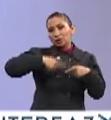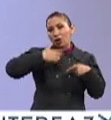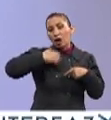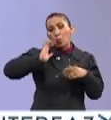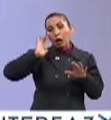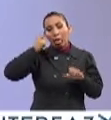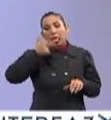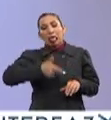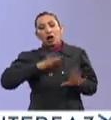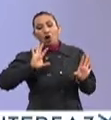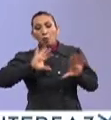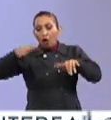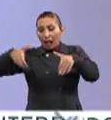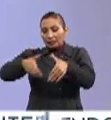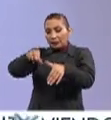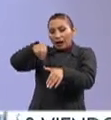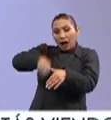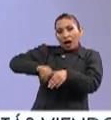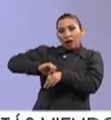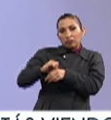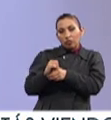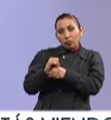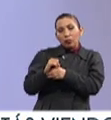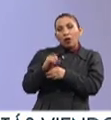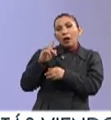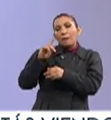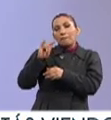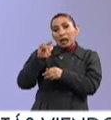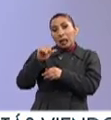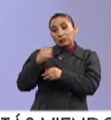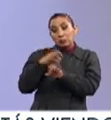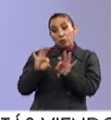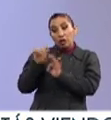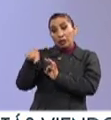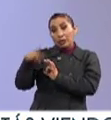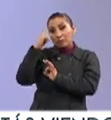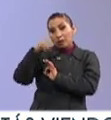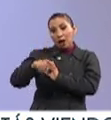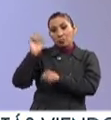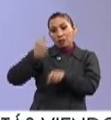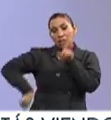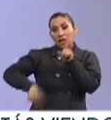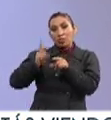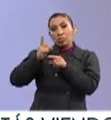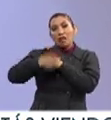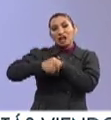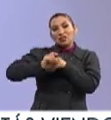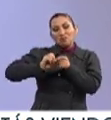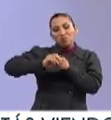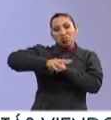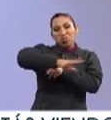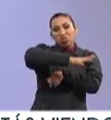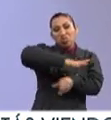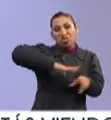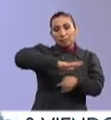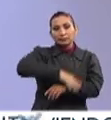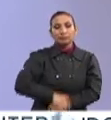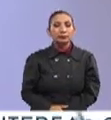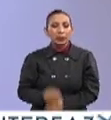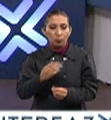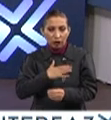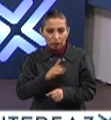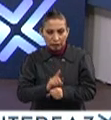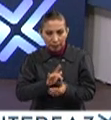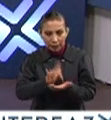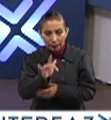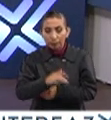cómo clasificar estos residuos de pilas y que bueno, pues son fundamentales para combatir efectos contrarios pues, al medio ambiente. Buenos días,